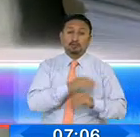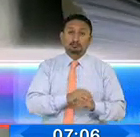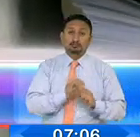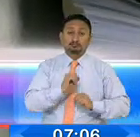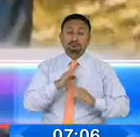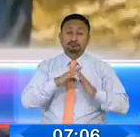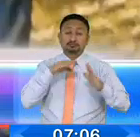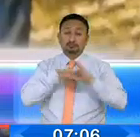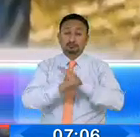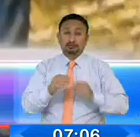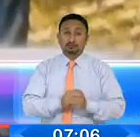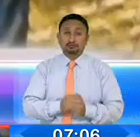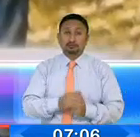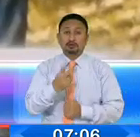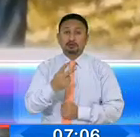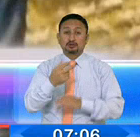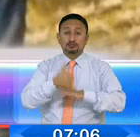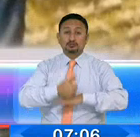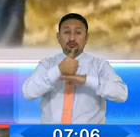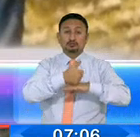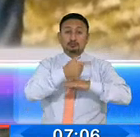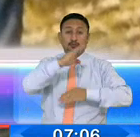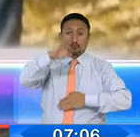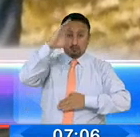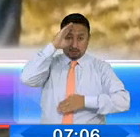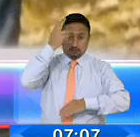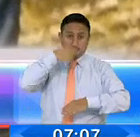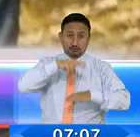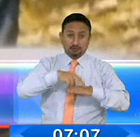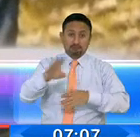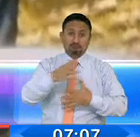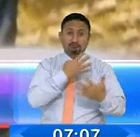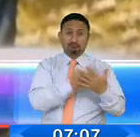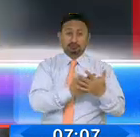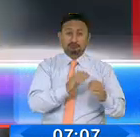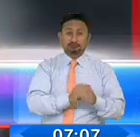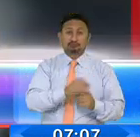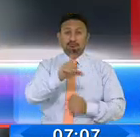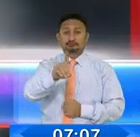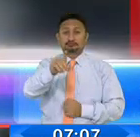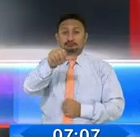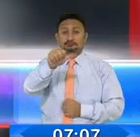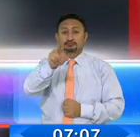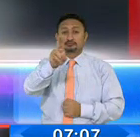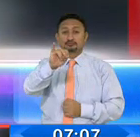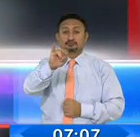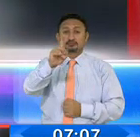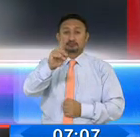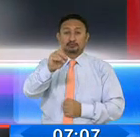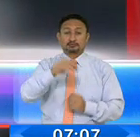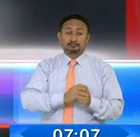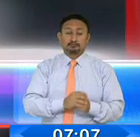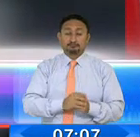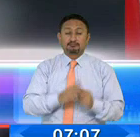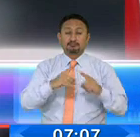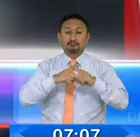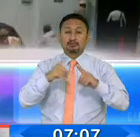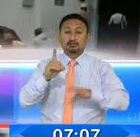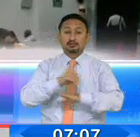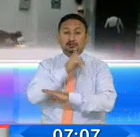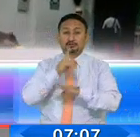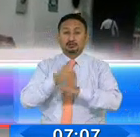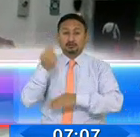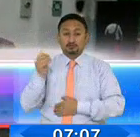fueron detenidos dos altos oficiales de la Policía Nacional, David P. y Enrique, como el exdirector de